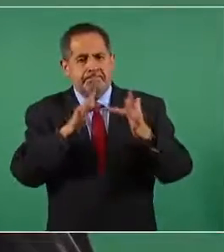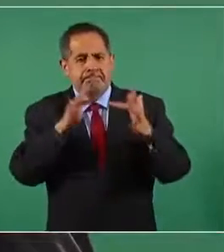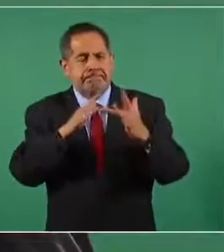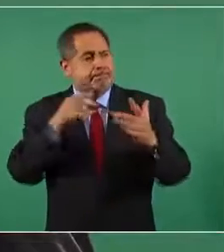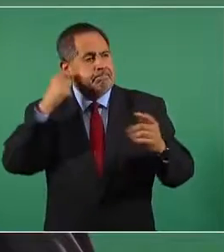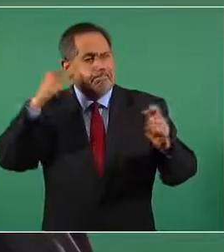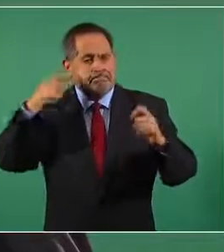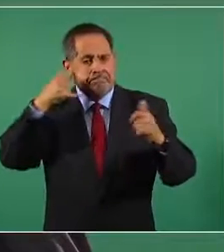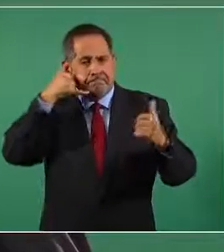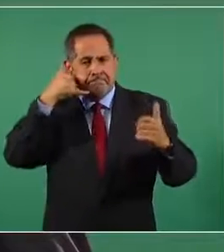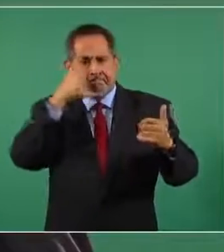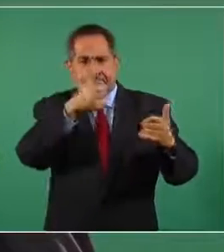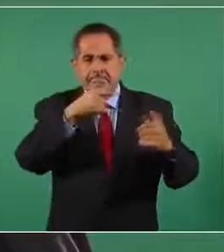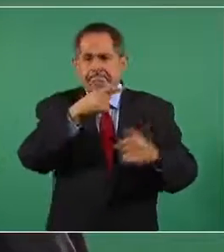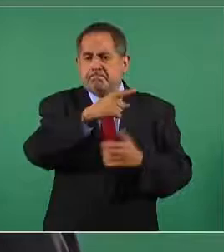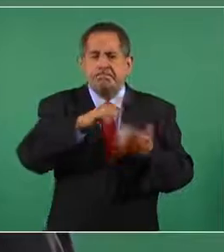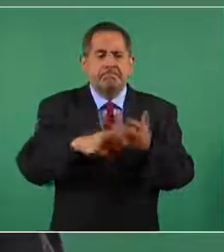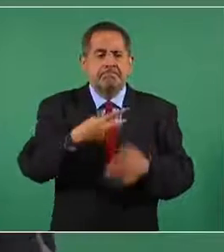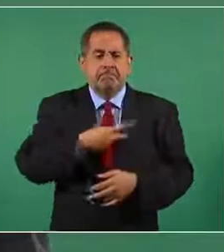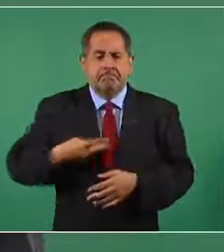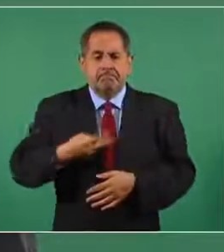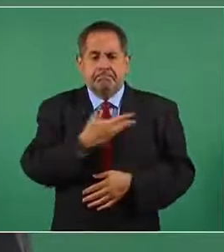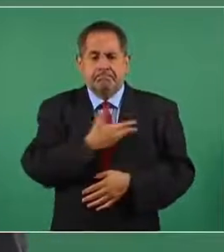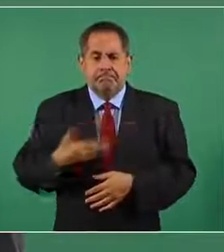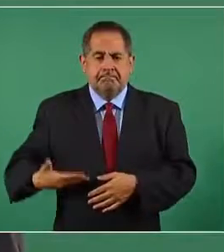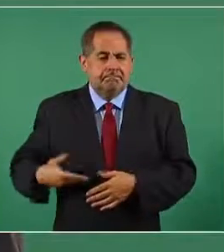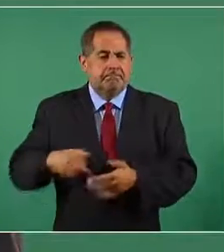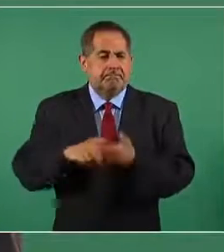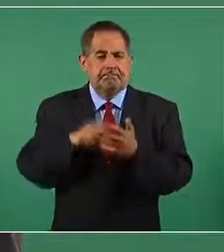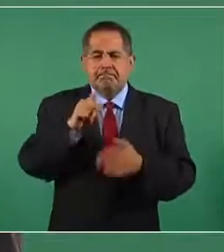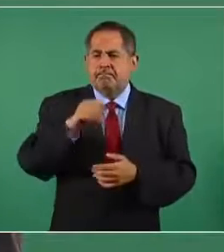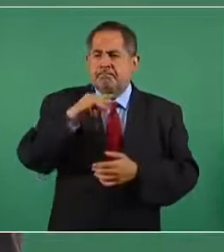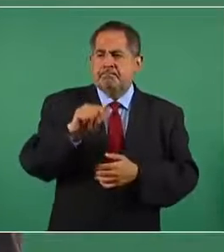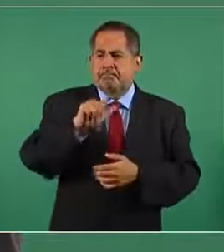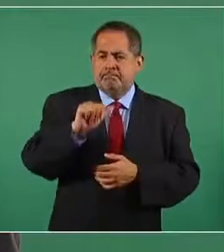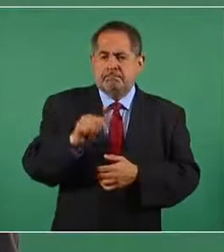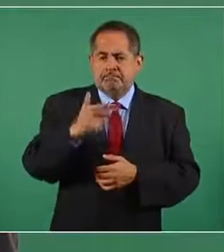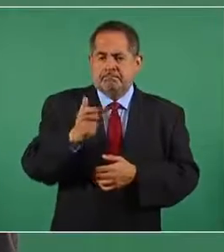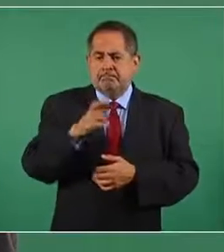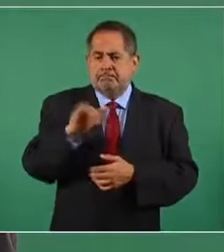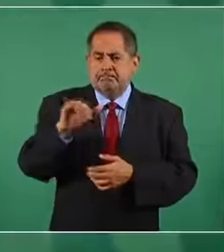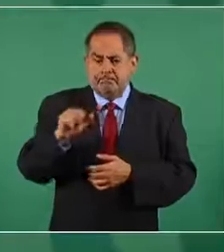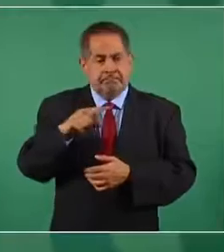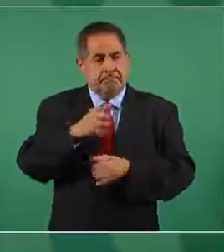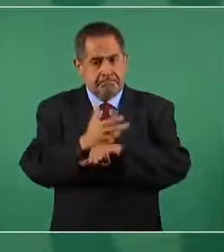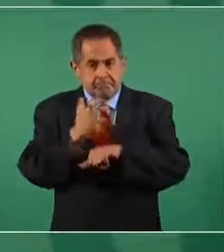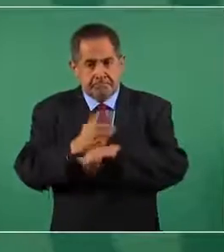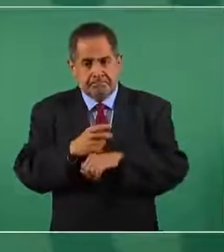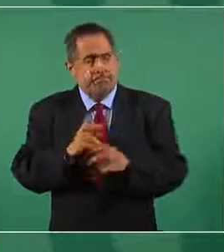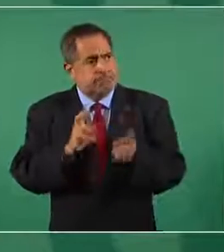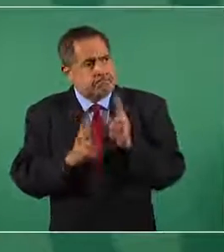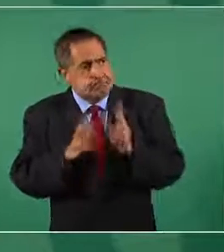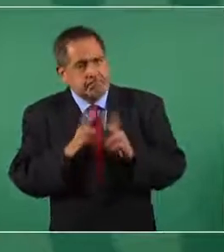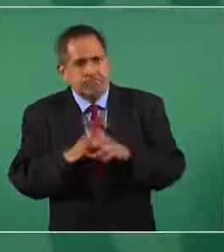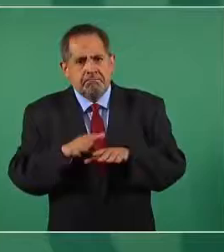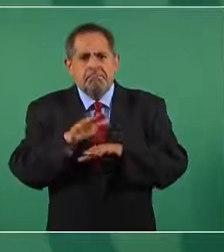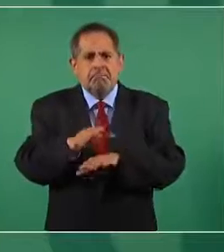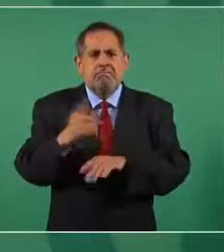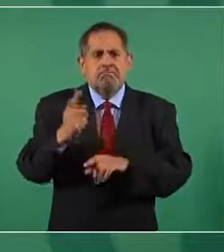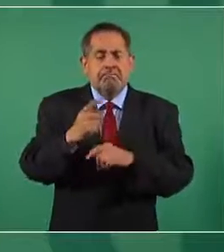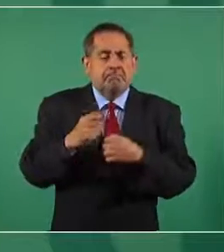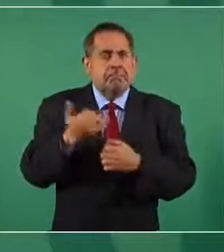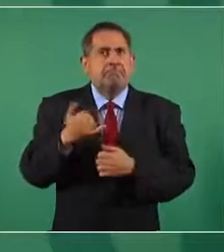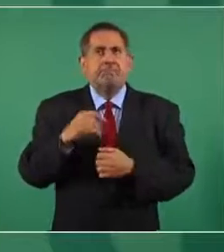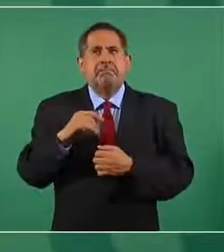vicepresidenta Kamala Harris, lo que se trató y de una reunión que se va